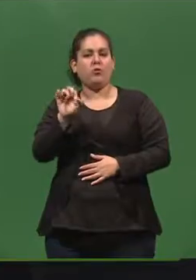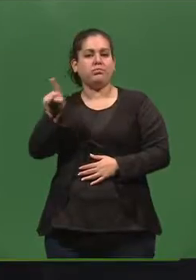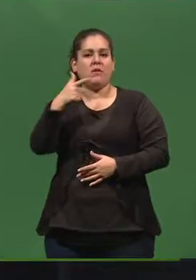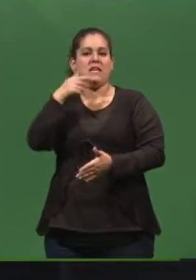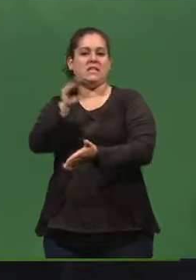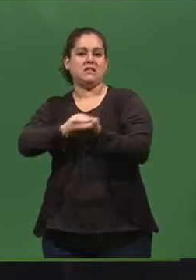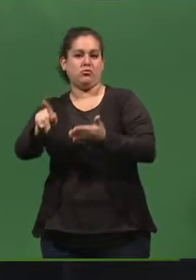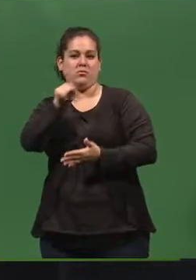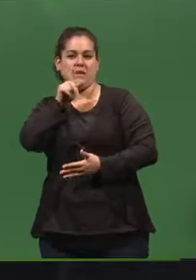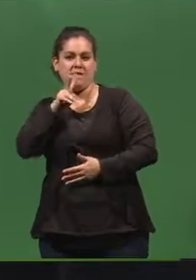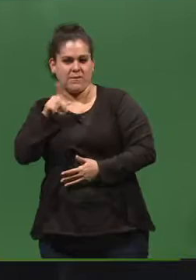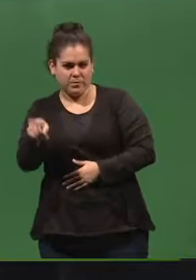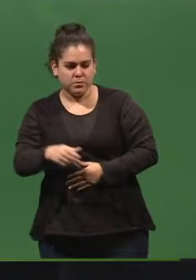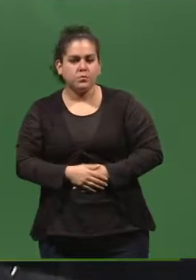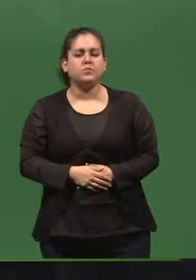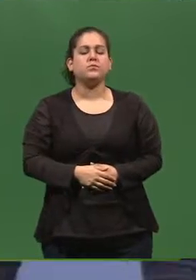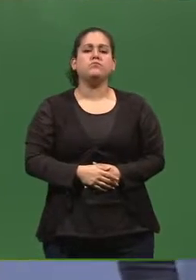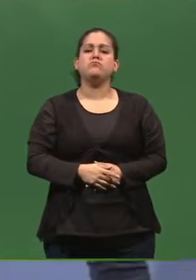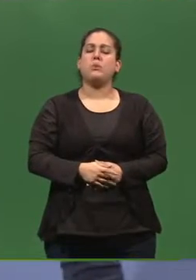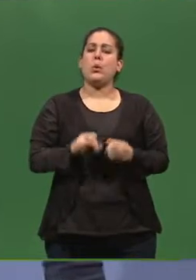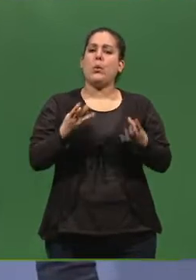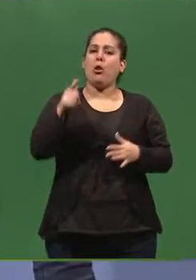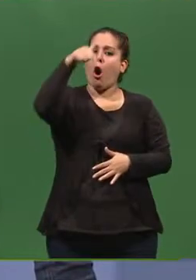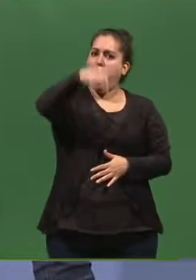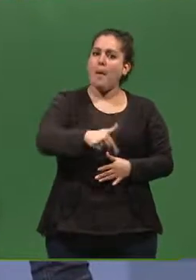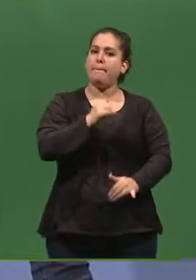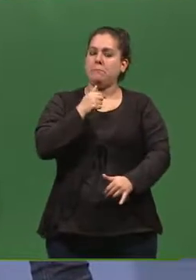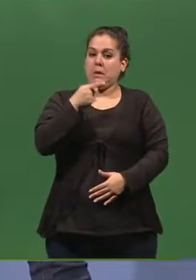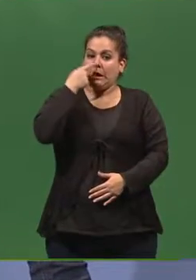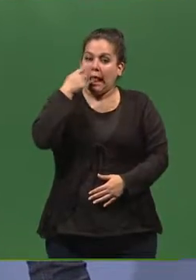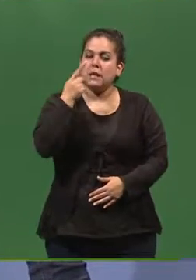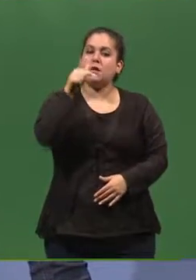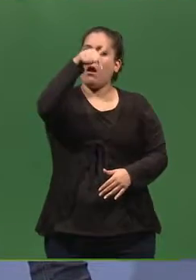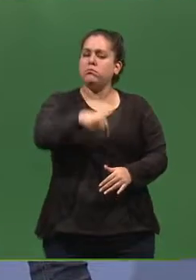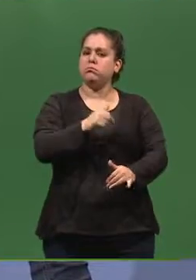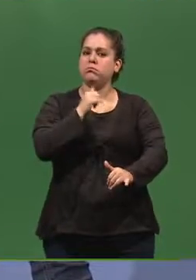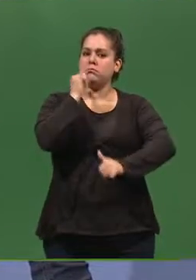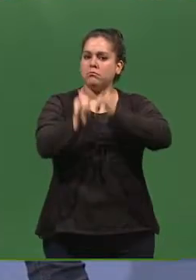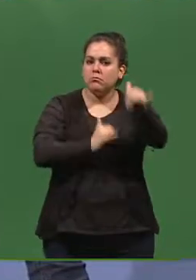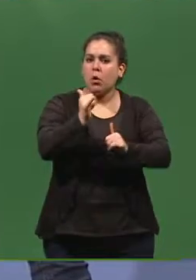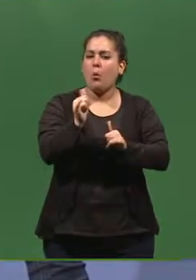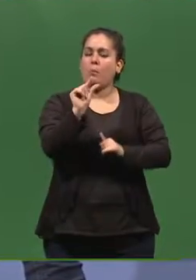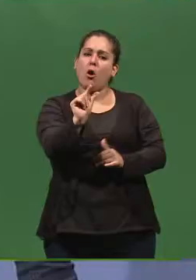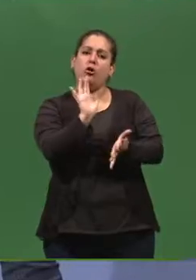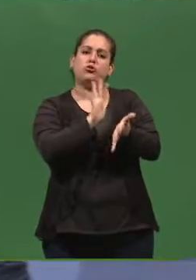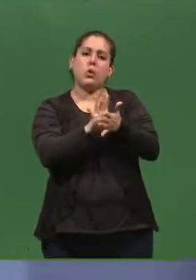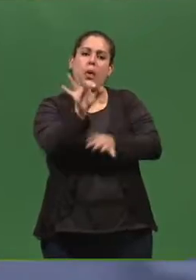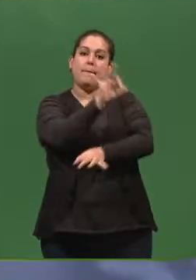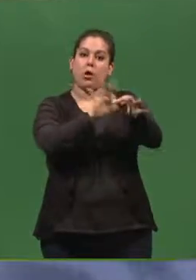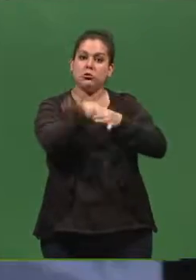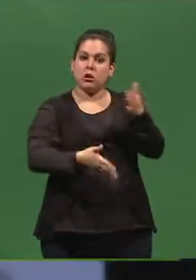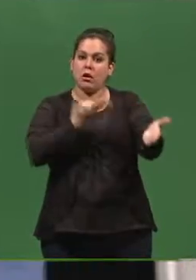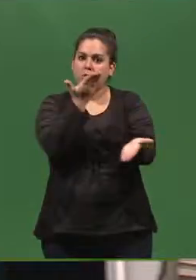Senado TV. Muy bienvenido, Mariano. Bueno, hoy me interesa que vayamos directamente a que me expliquen un poco cómo es el proyecto que se